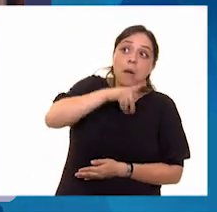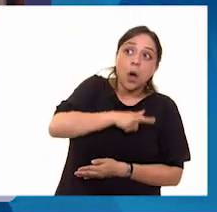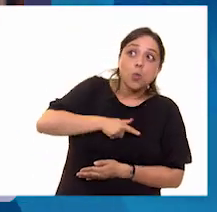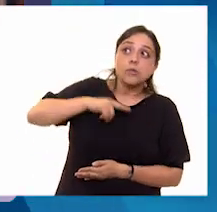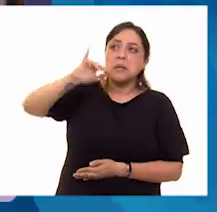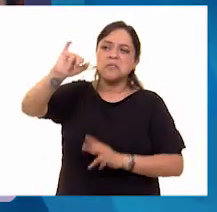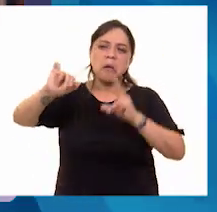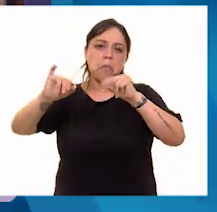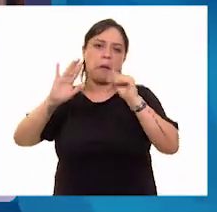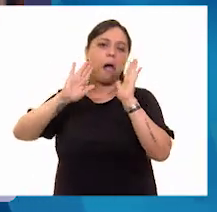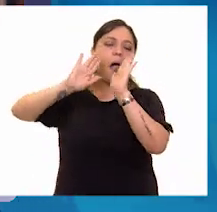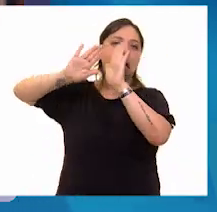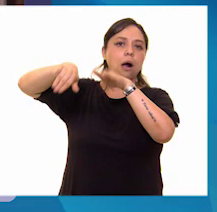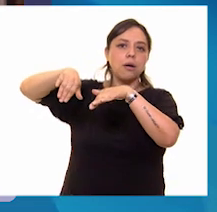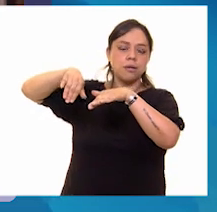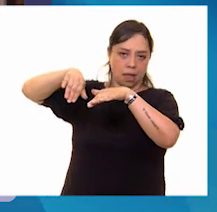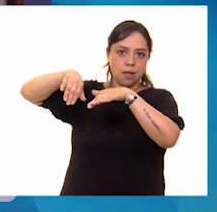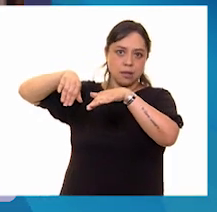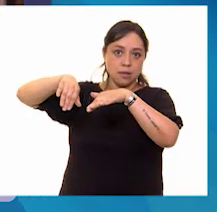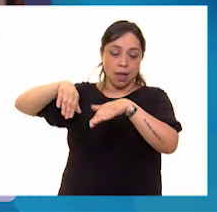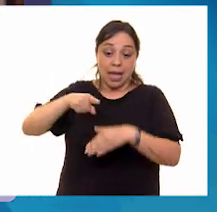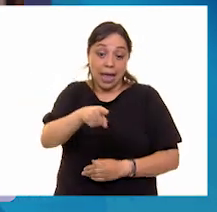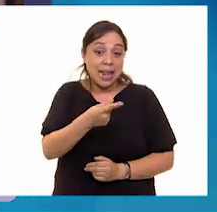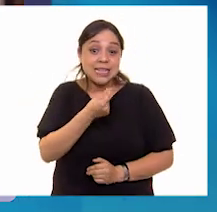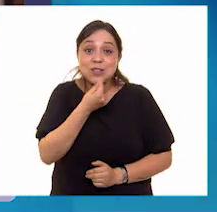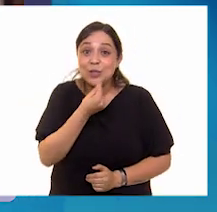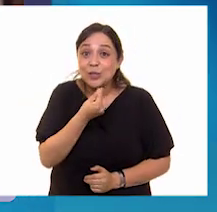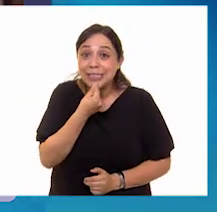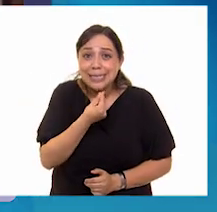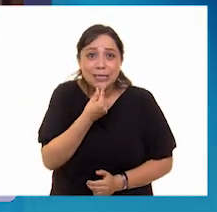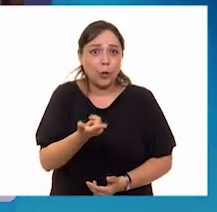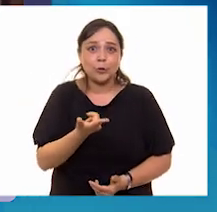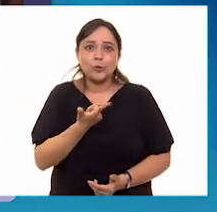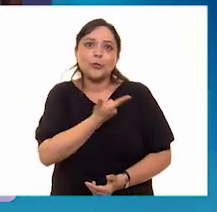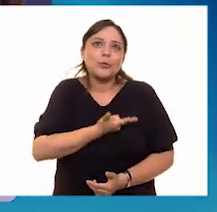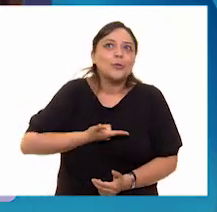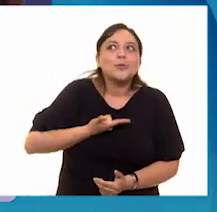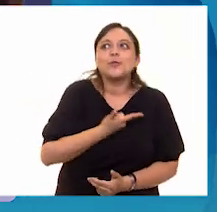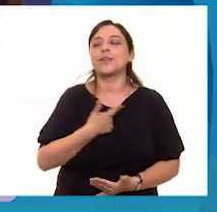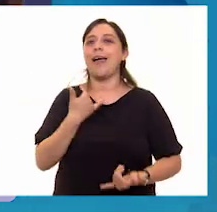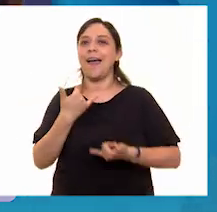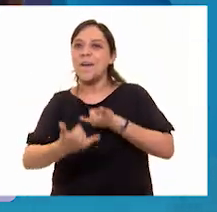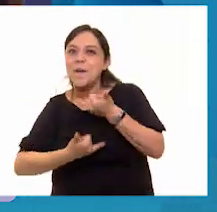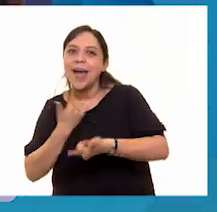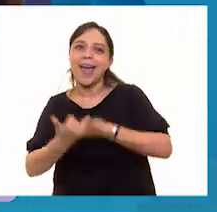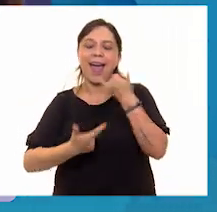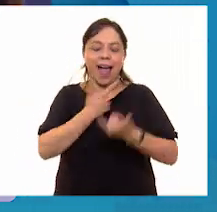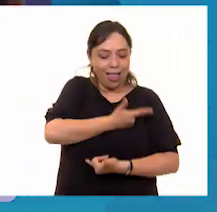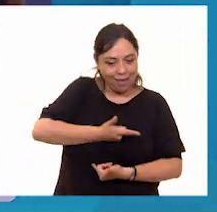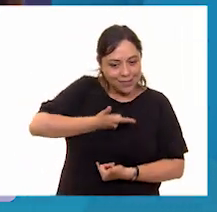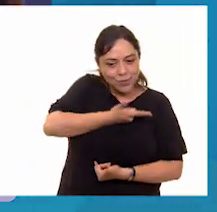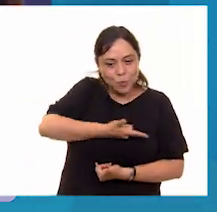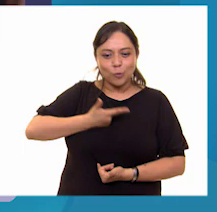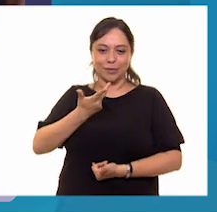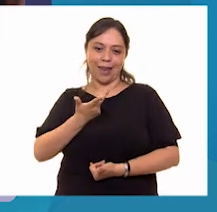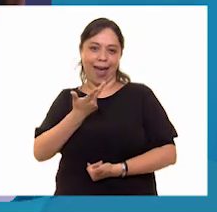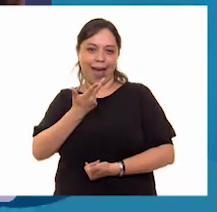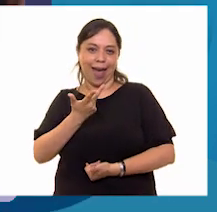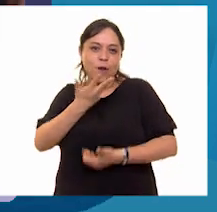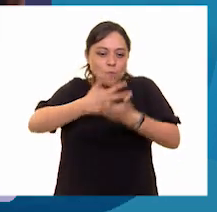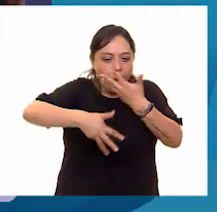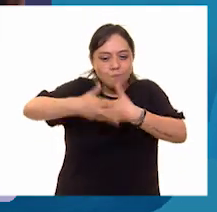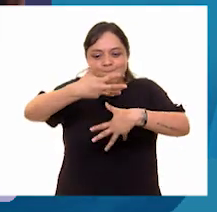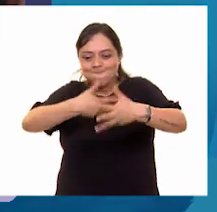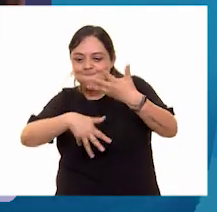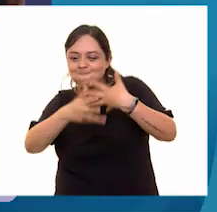por supuesto, parto de que los niños son crueles, son juguetones, les interesa mucho el juego, les gustan las palabras. Y